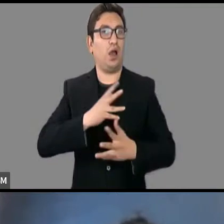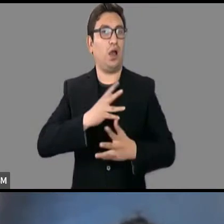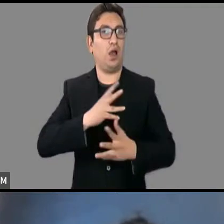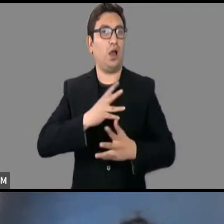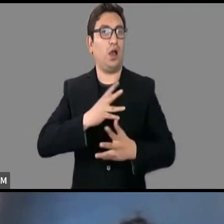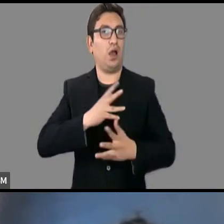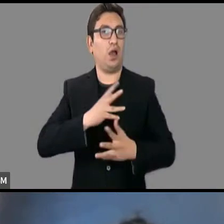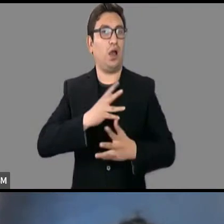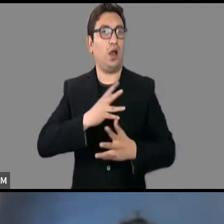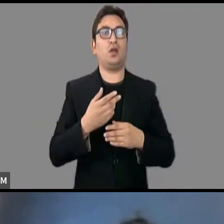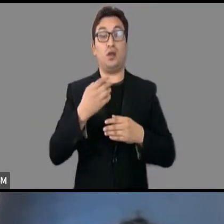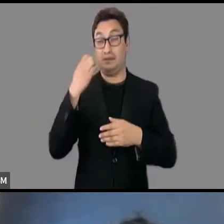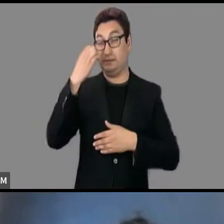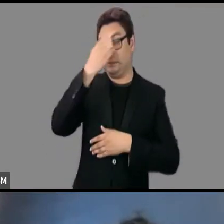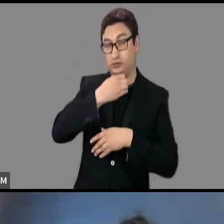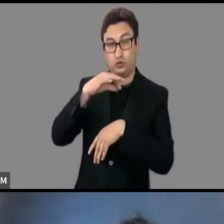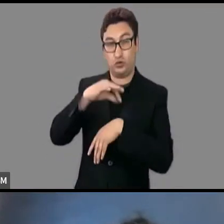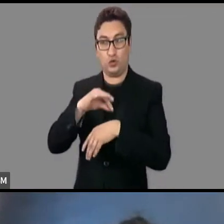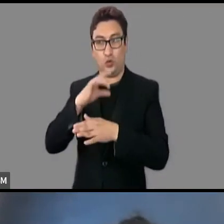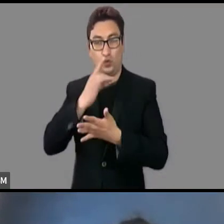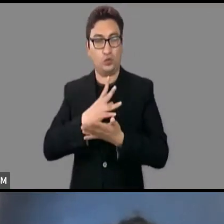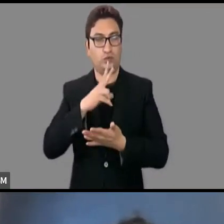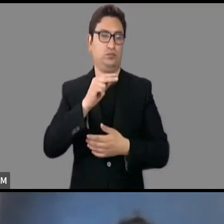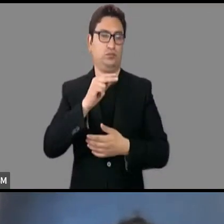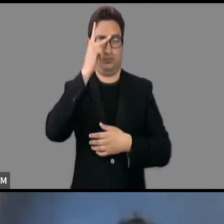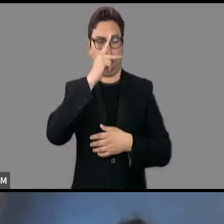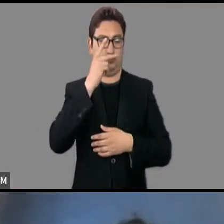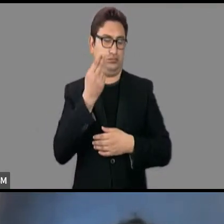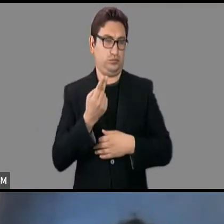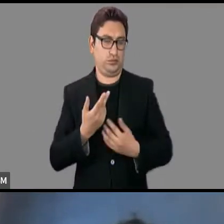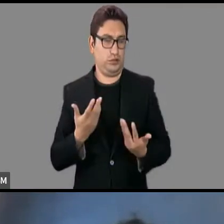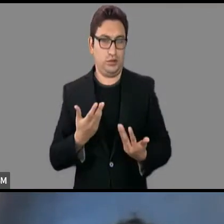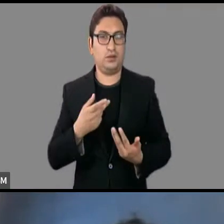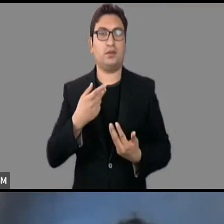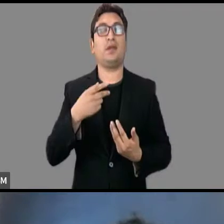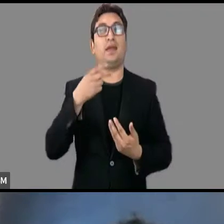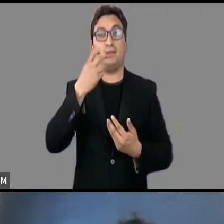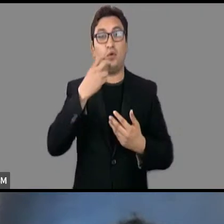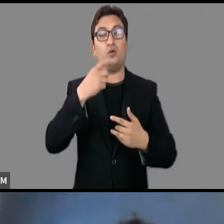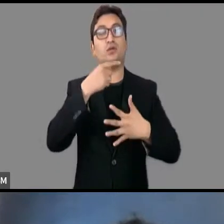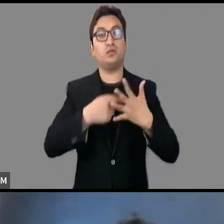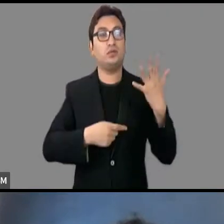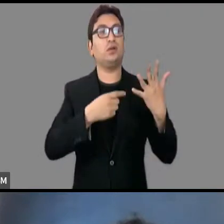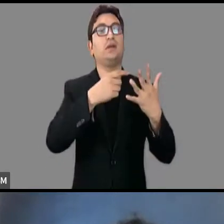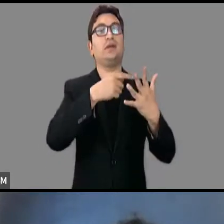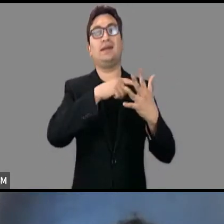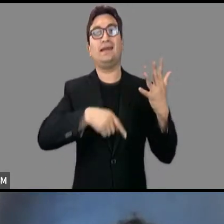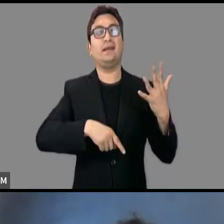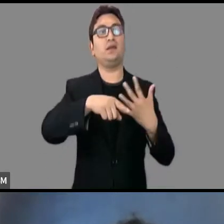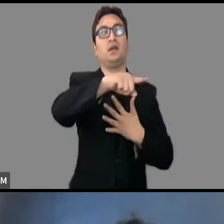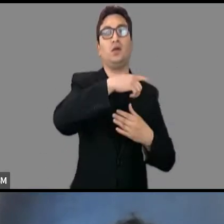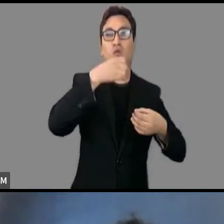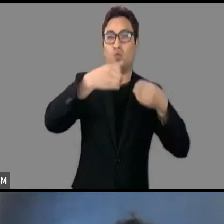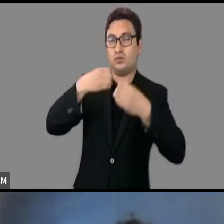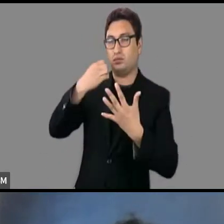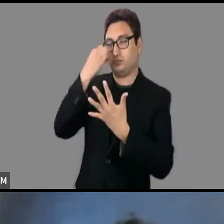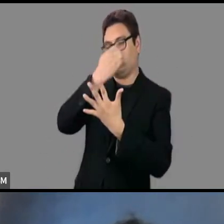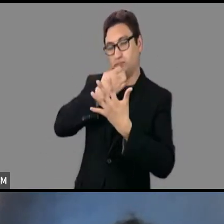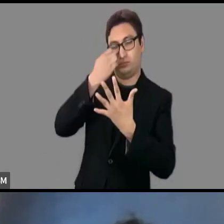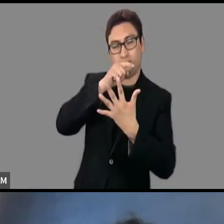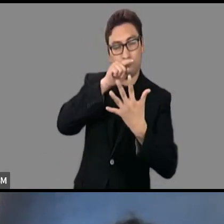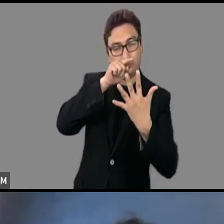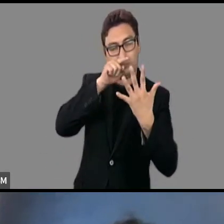pues, definitivamente creo que es ampliar esa gama de herramientas y además pues, trabajar también con los juzgadores a que entiendan